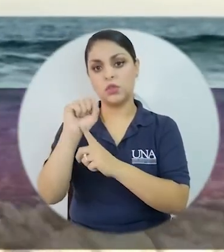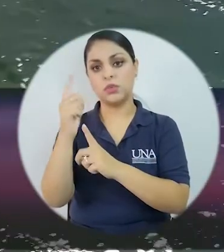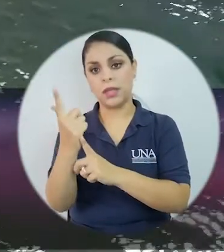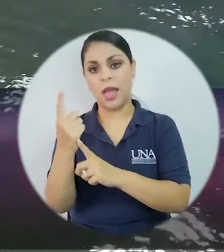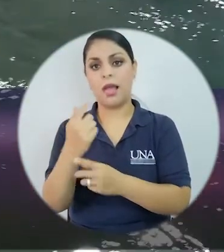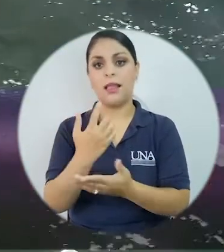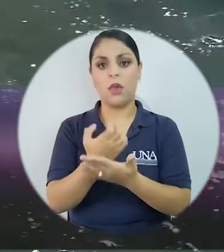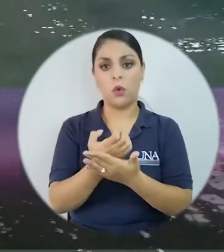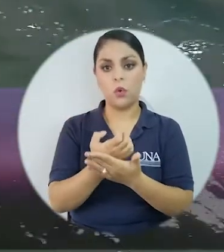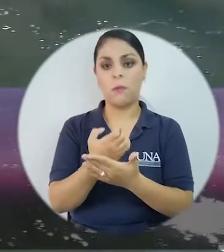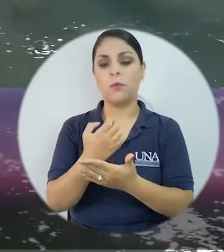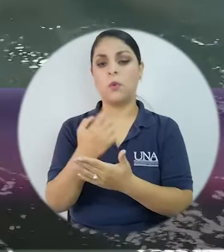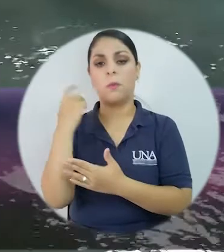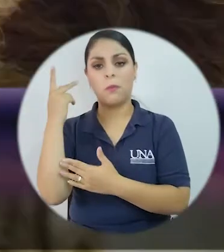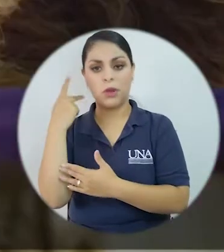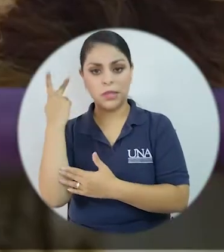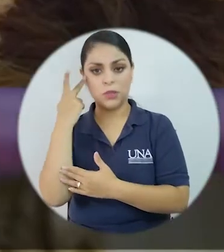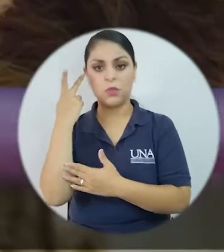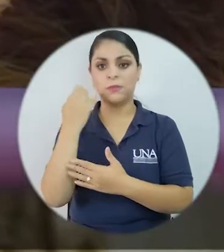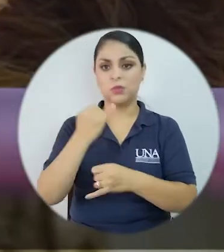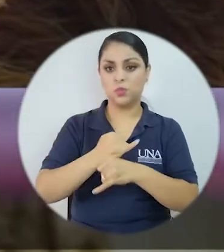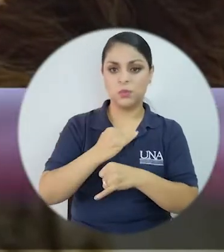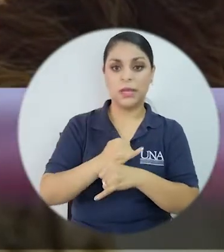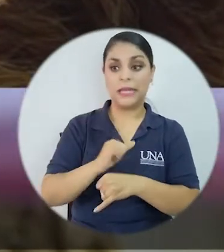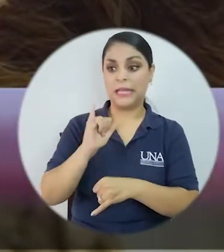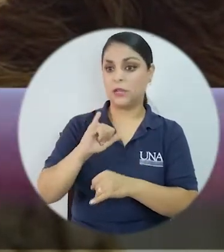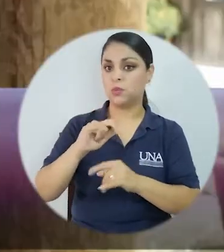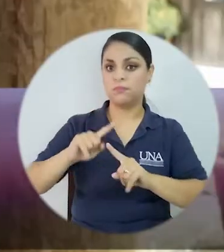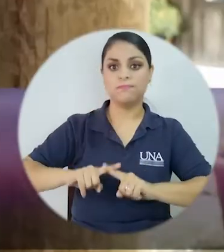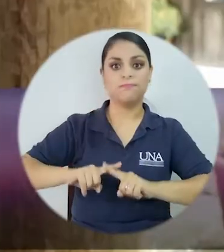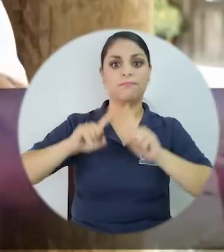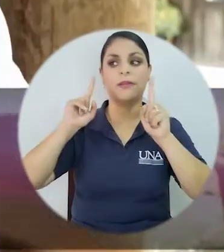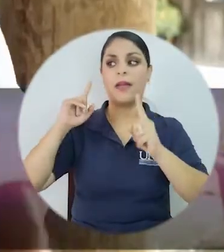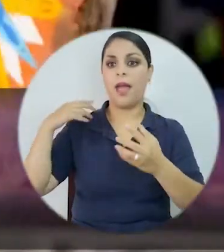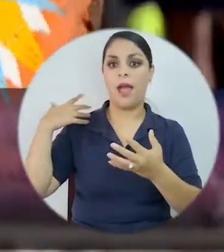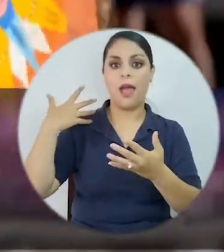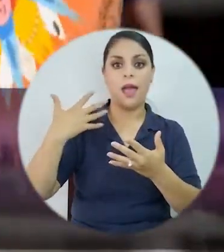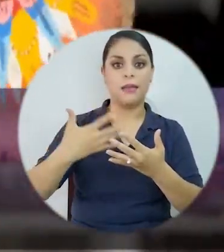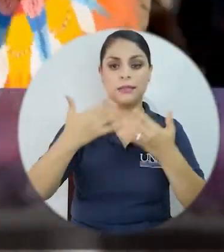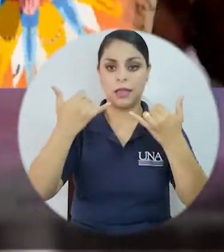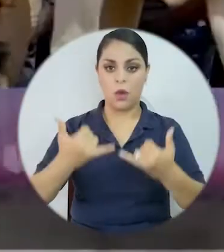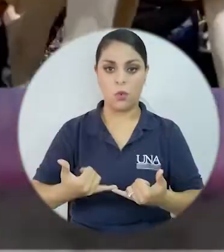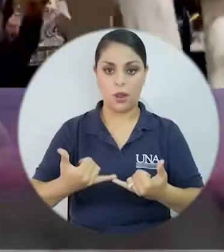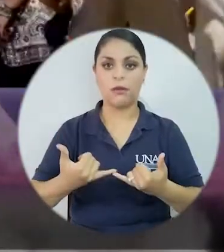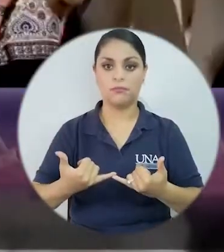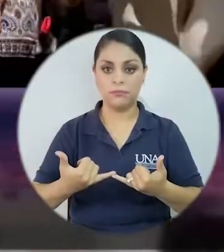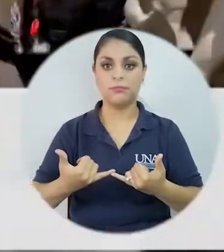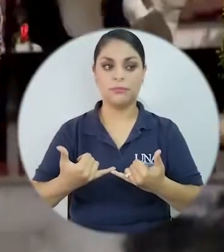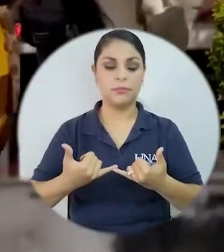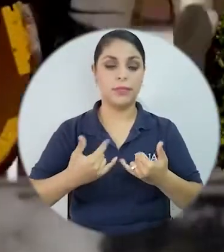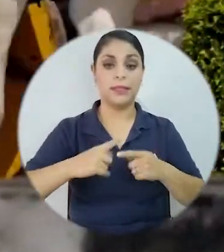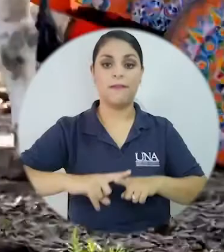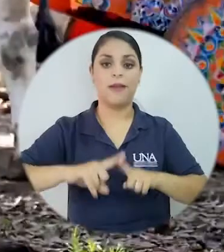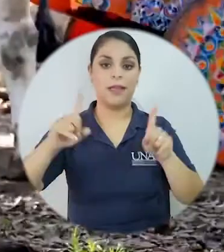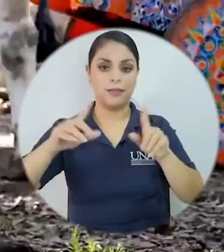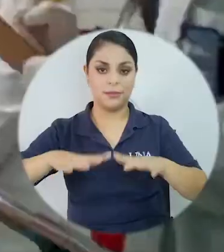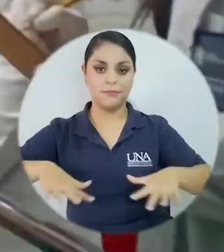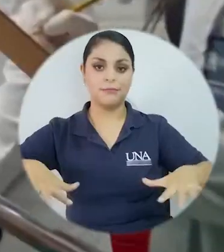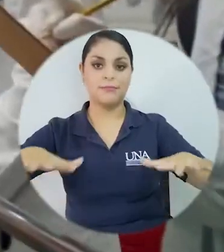económicos, una vida política e institucional que la han diferenciado hasta ahora del resto de la